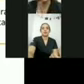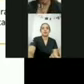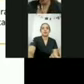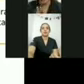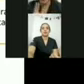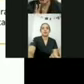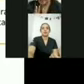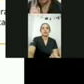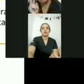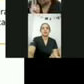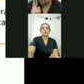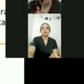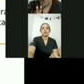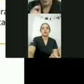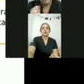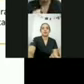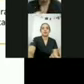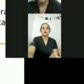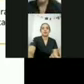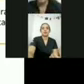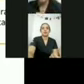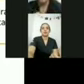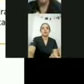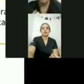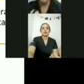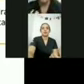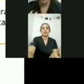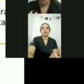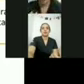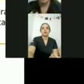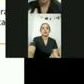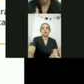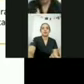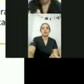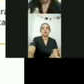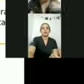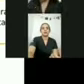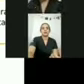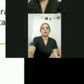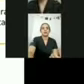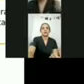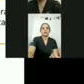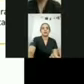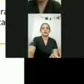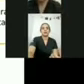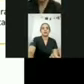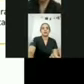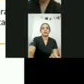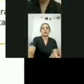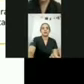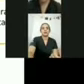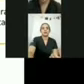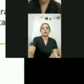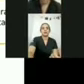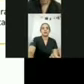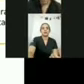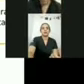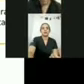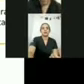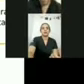solamente dos de estas 22 van a cumplir una función vocálica. Entonces, el resultado,